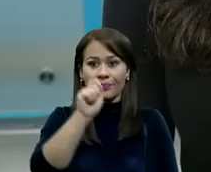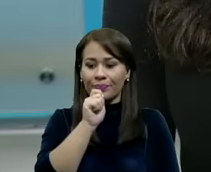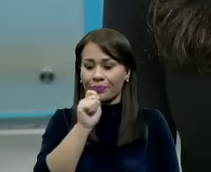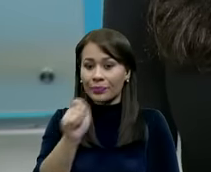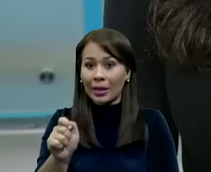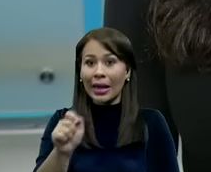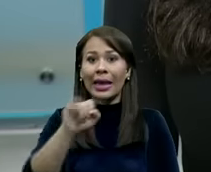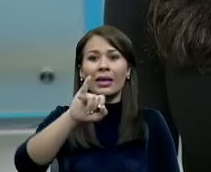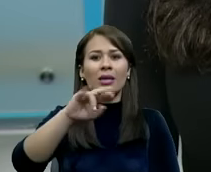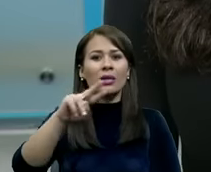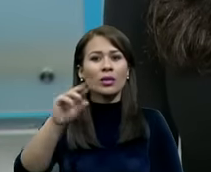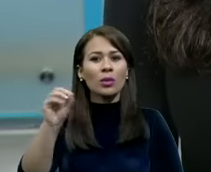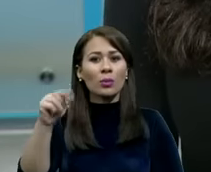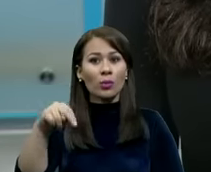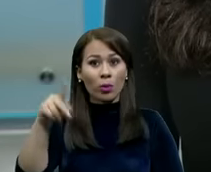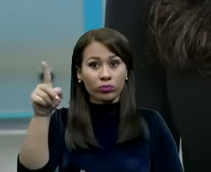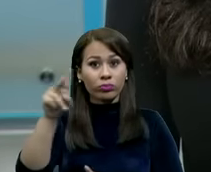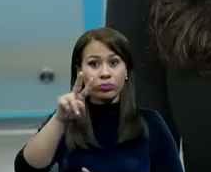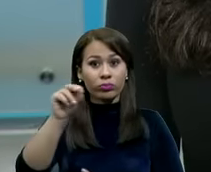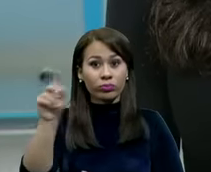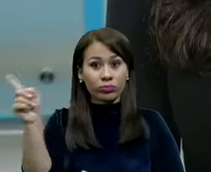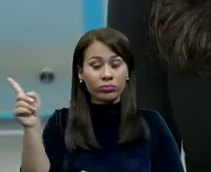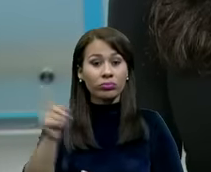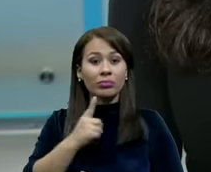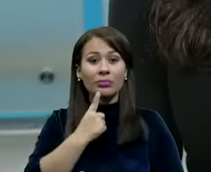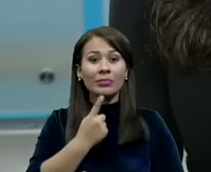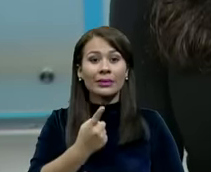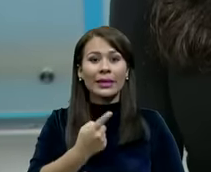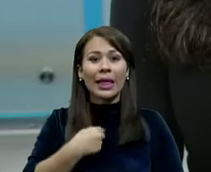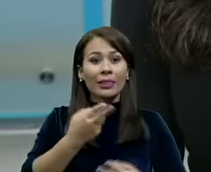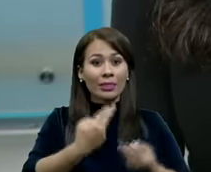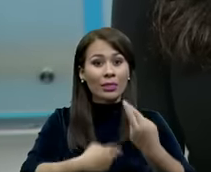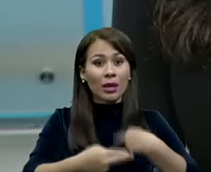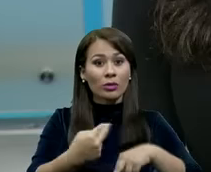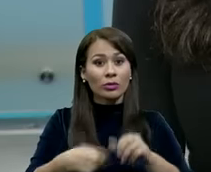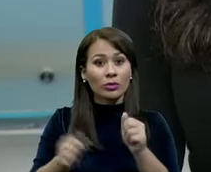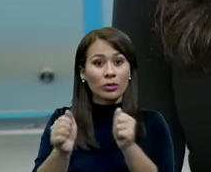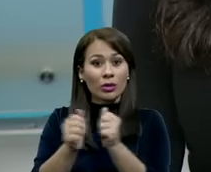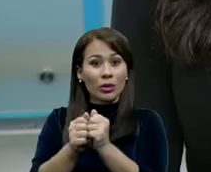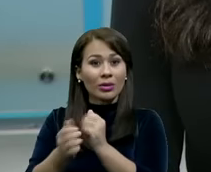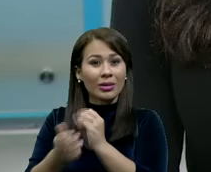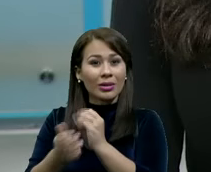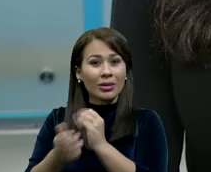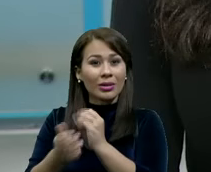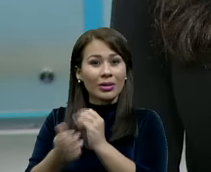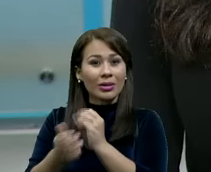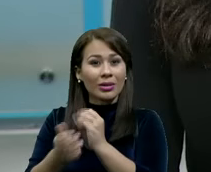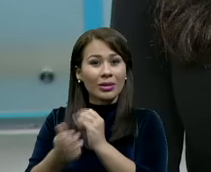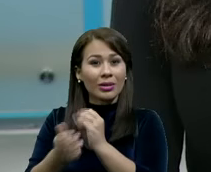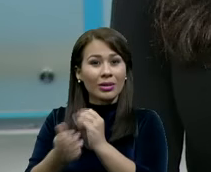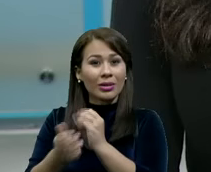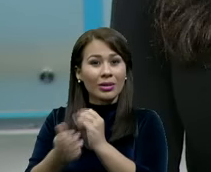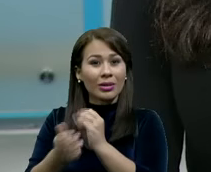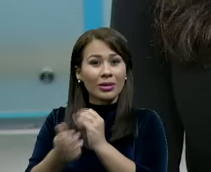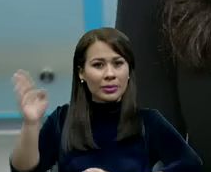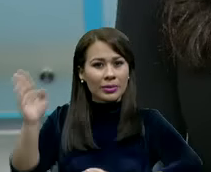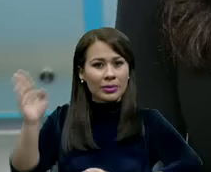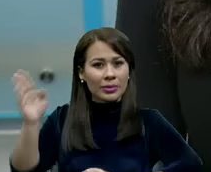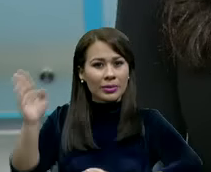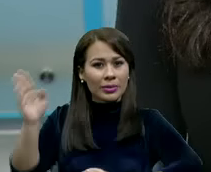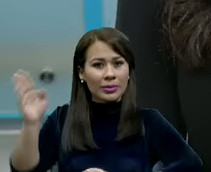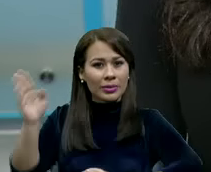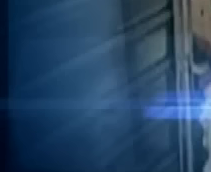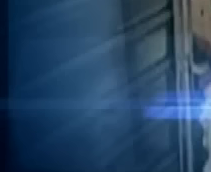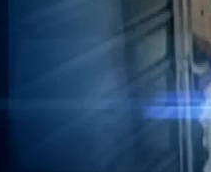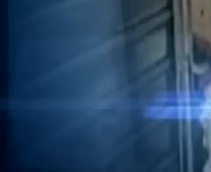la concejala de Quito, Ivonne Bonlipke, señaló que las negociaciones con la constructora Odebrecht para la ejecución de la fase 2 del metro